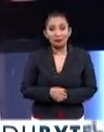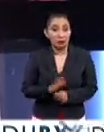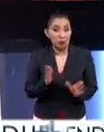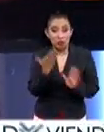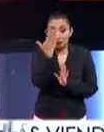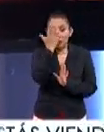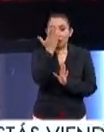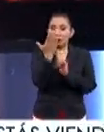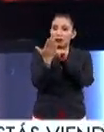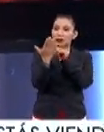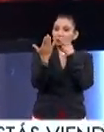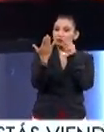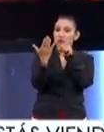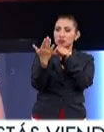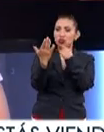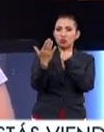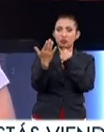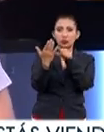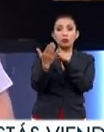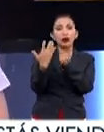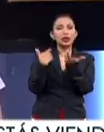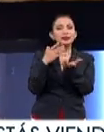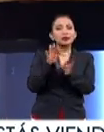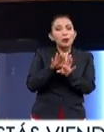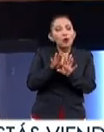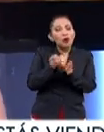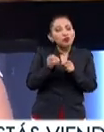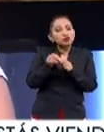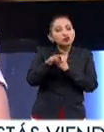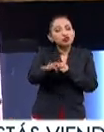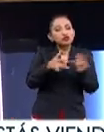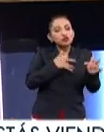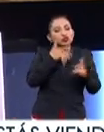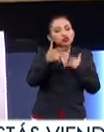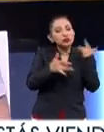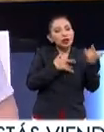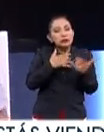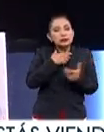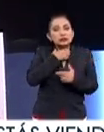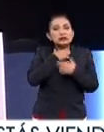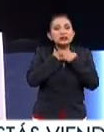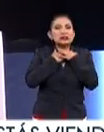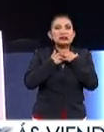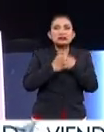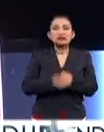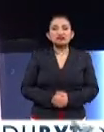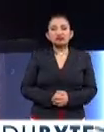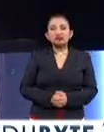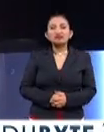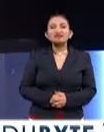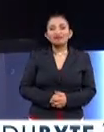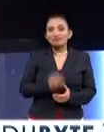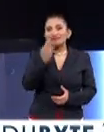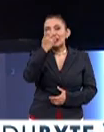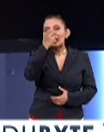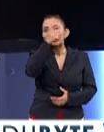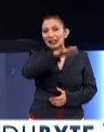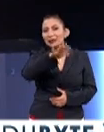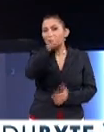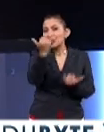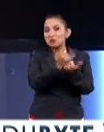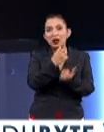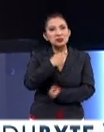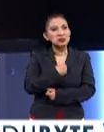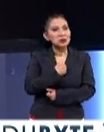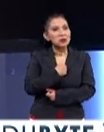Exacto. Pues también causa un poco esta sensación de asfixia, de decir, ese que está en el escenario, sí,